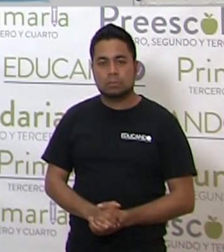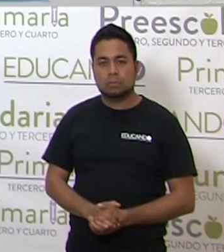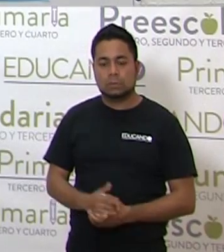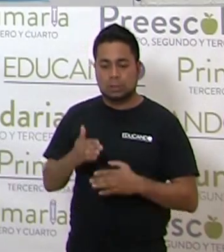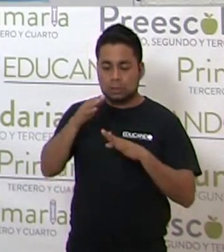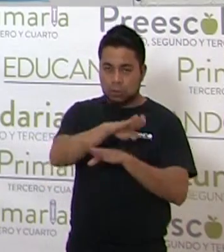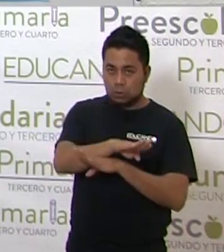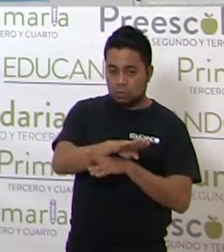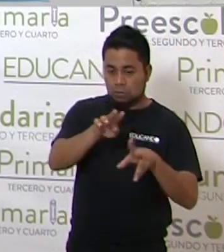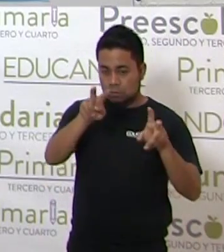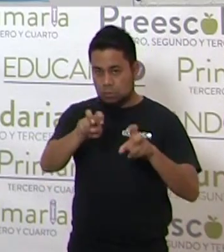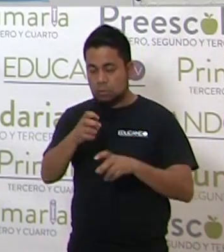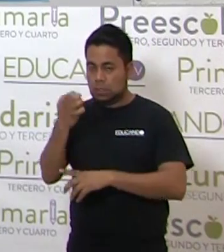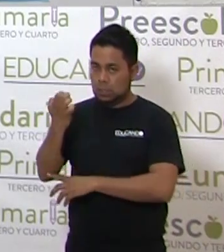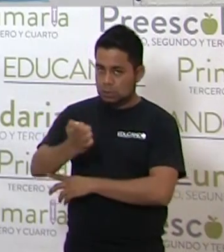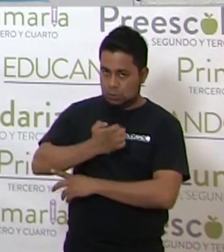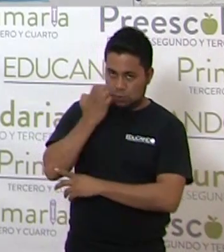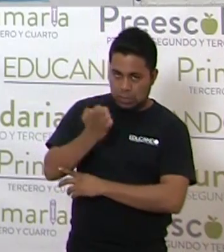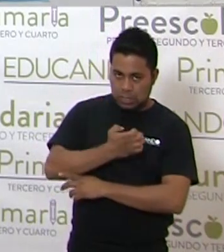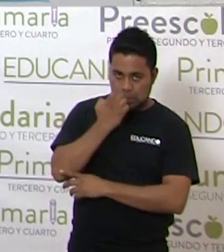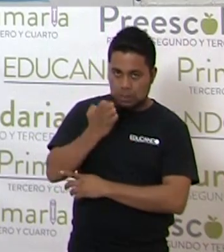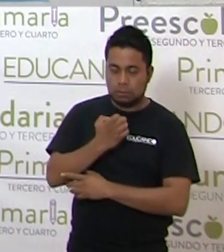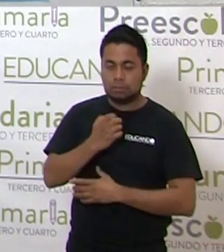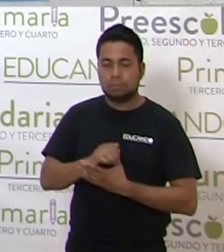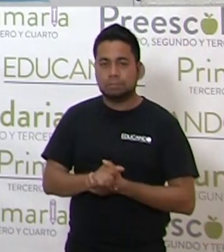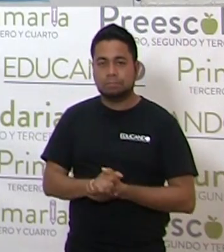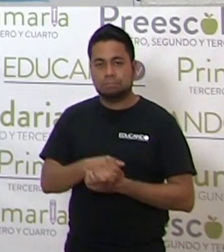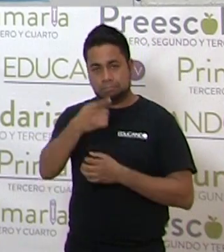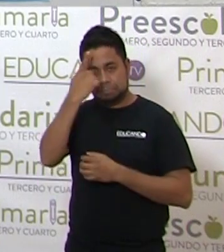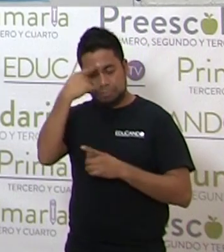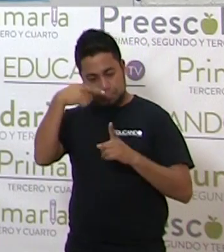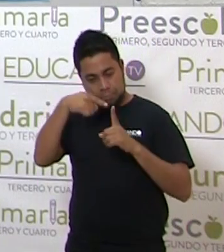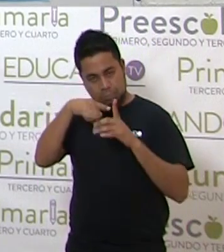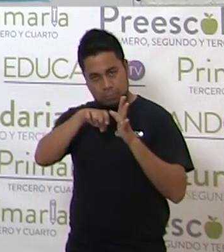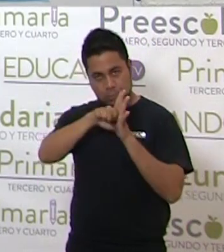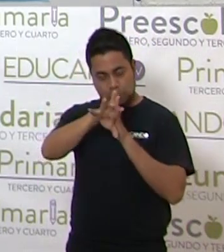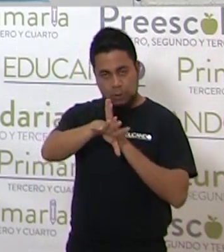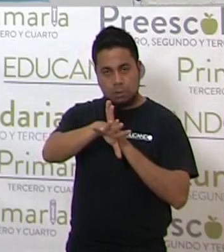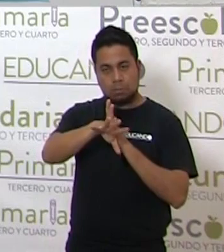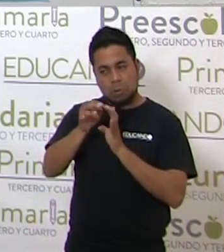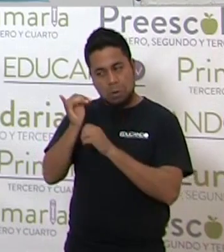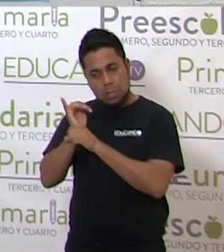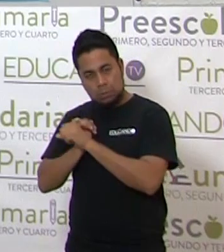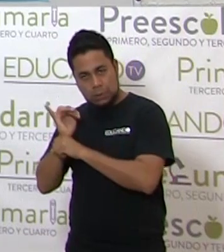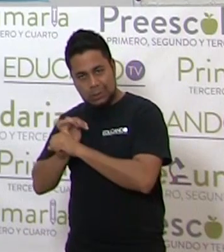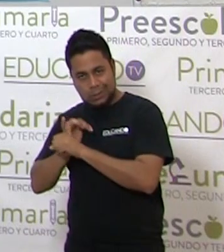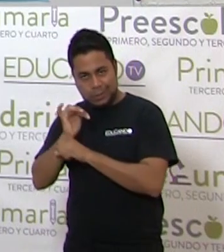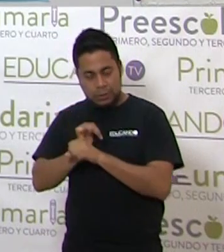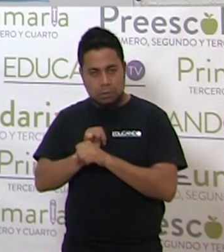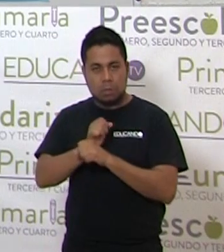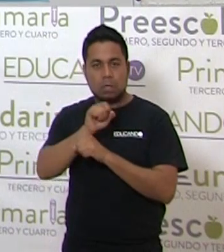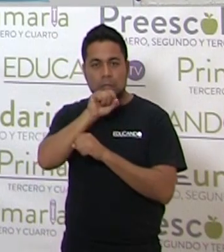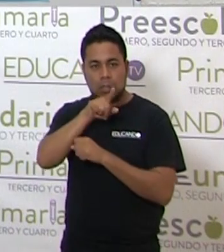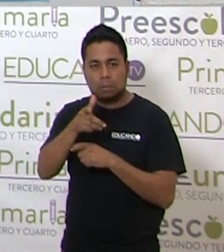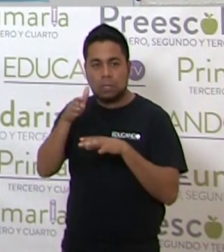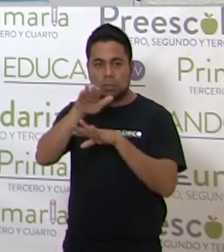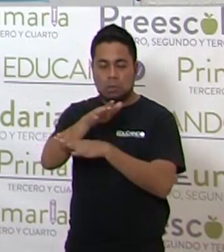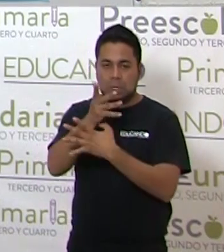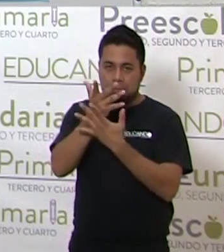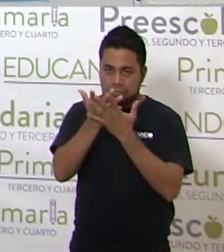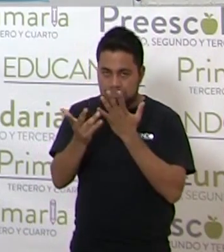escolar, podríamos decir, en la escuela, para hacer una investigación, en el ámbito también de